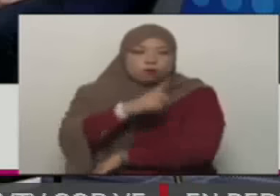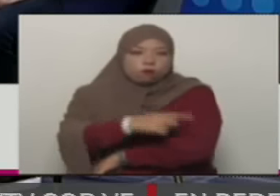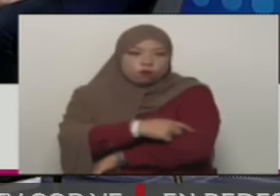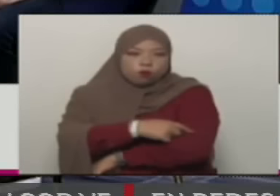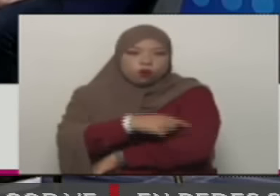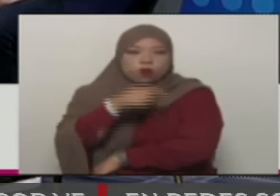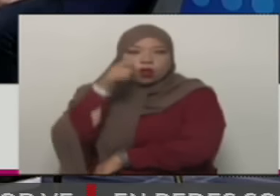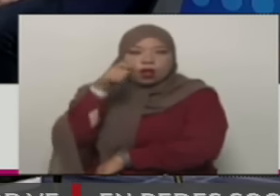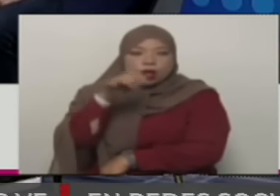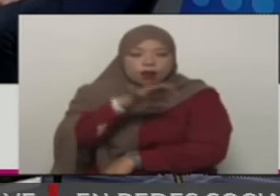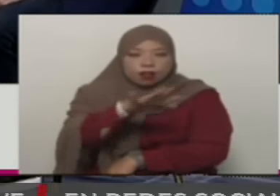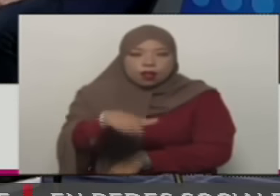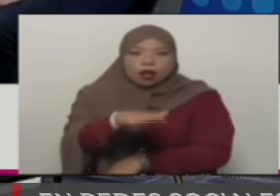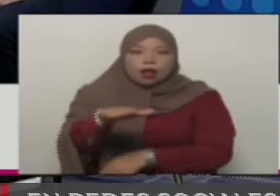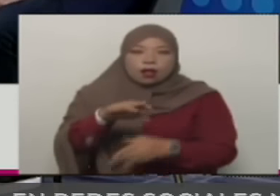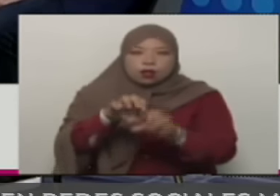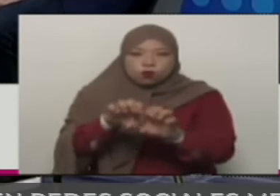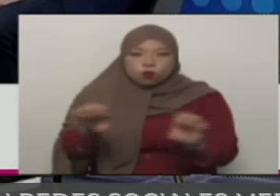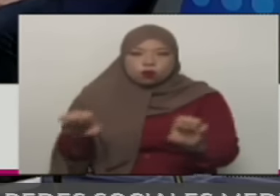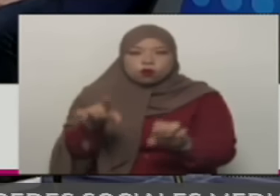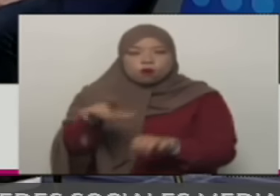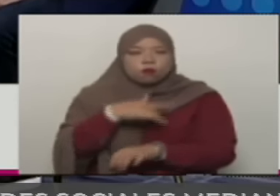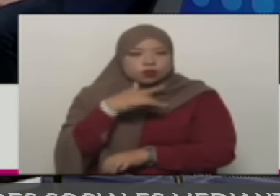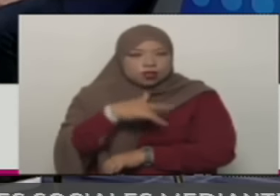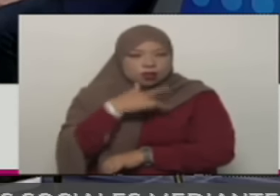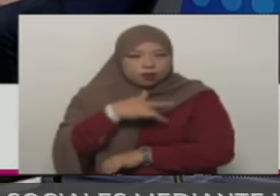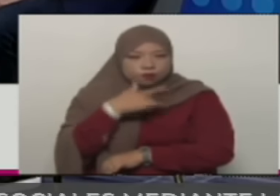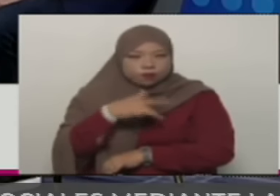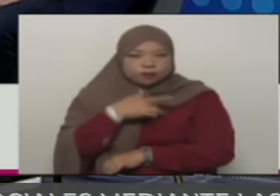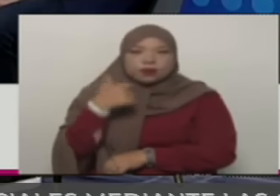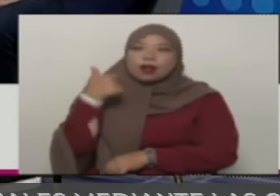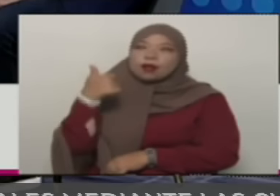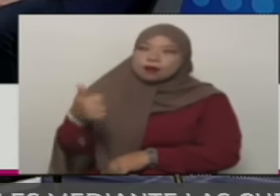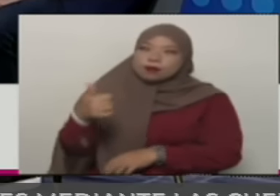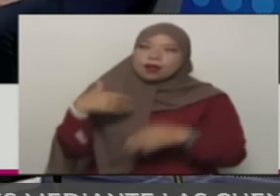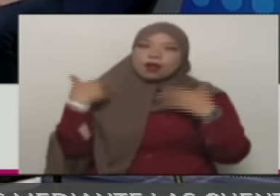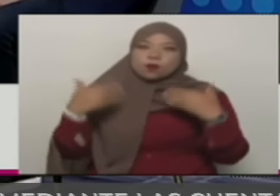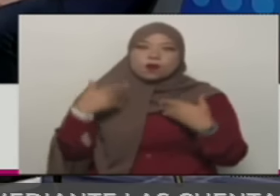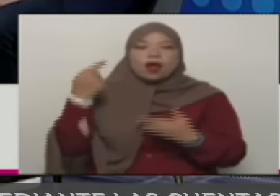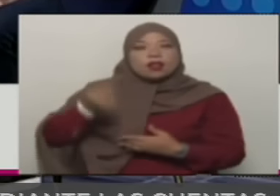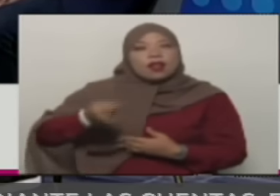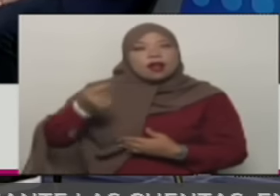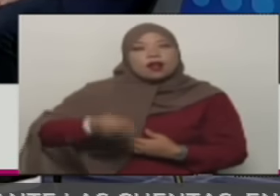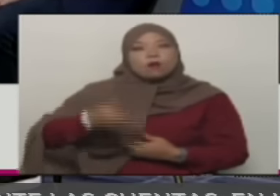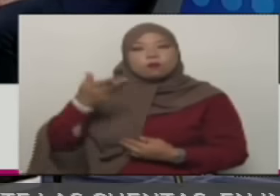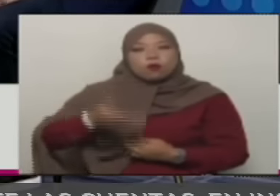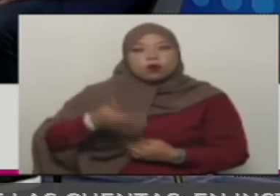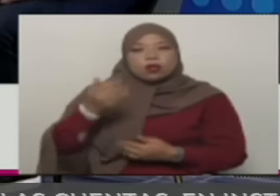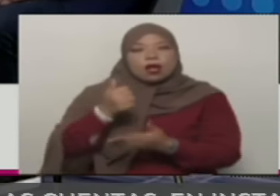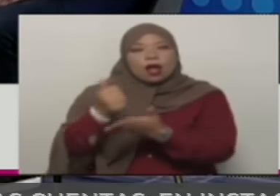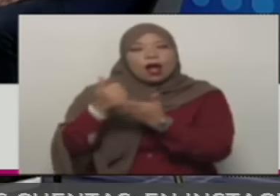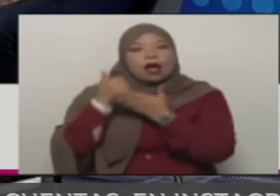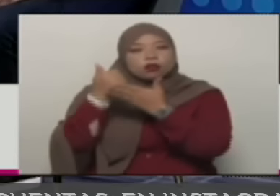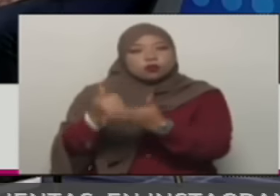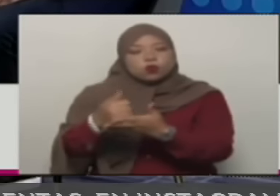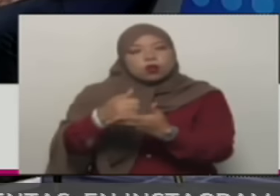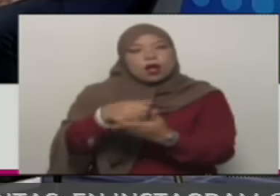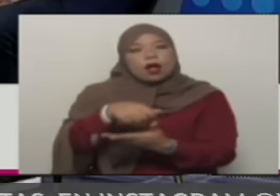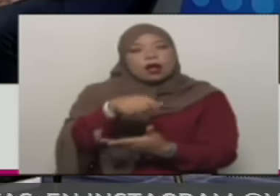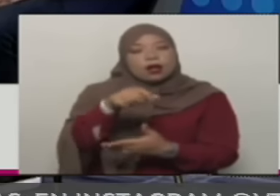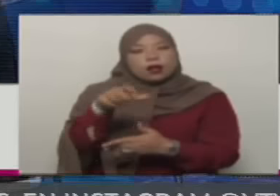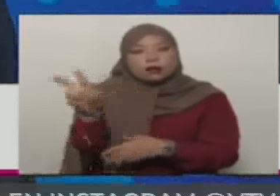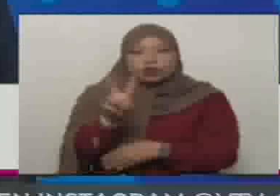la Educación. ¿Cómo te sientes, Héctor Rodríguez? ¿Qué me cuentas? Bien, presidente, animado con esta tarea y de ayudar al país para